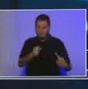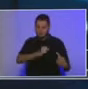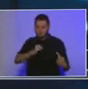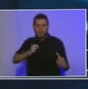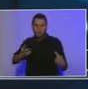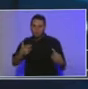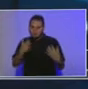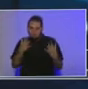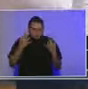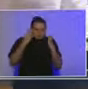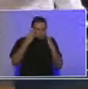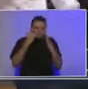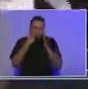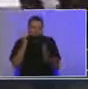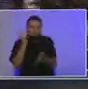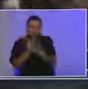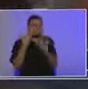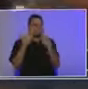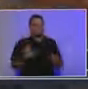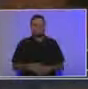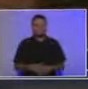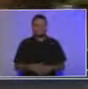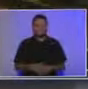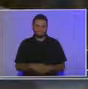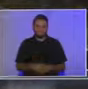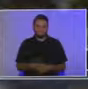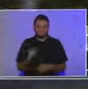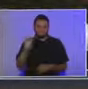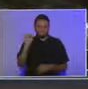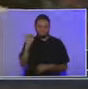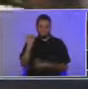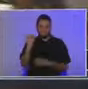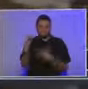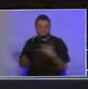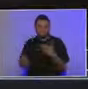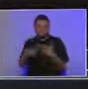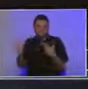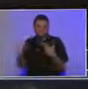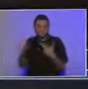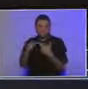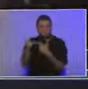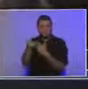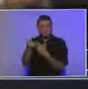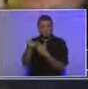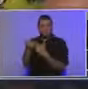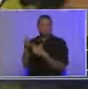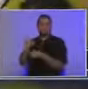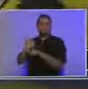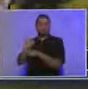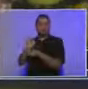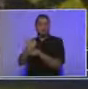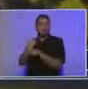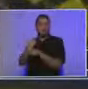Es la situación de su manejo como procurador, no solamente del caso de Yariela, que él era supervisor, sino en el caso de un niño de 16